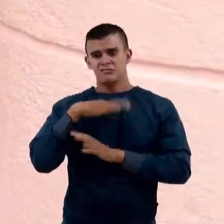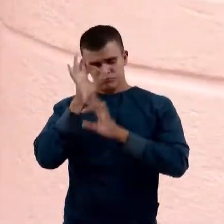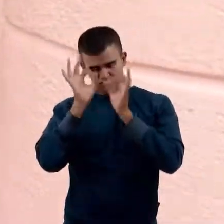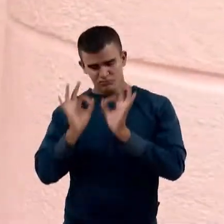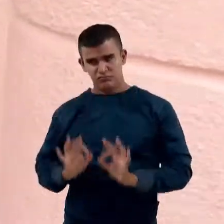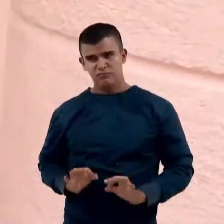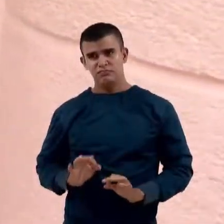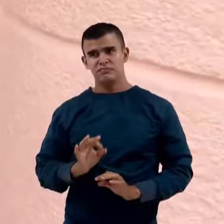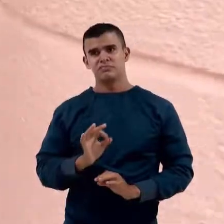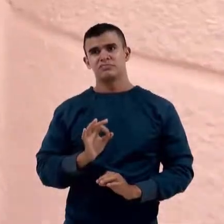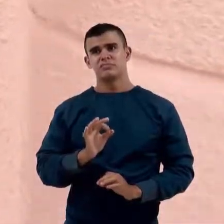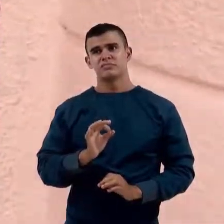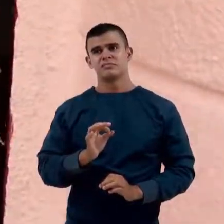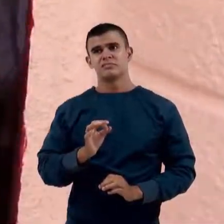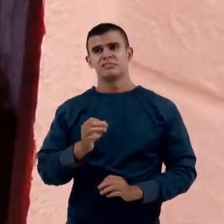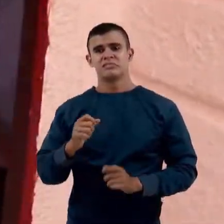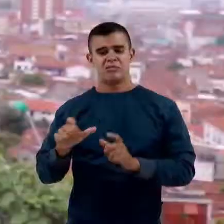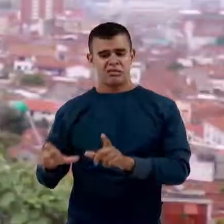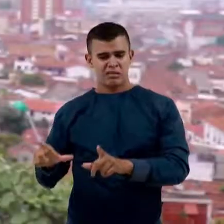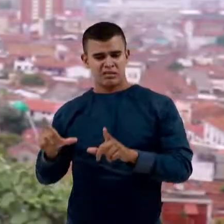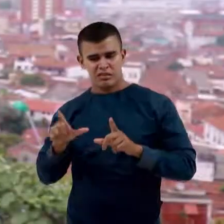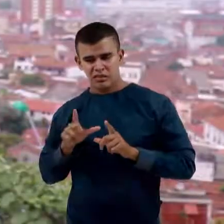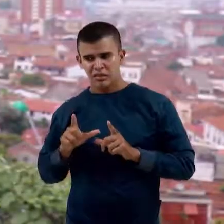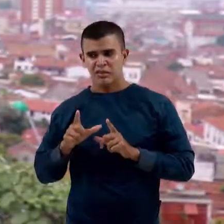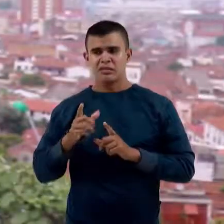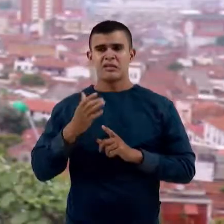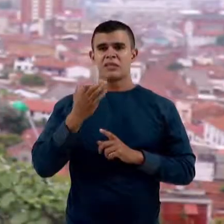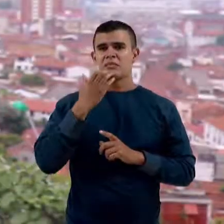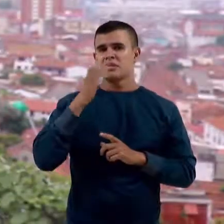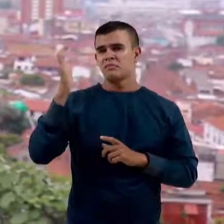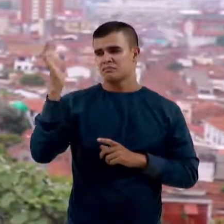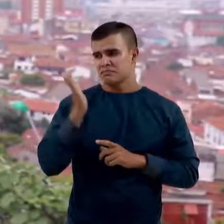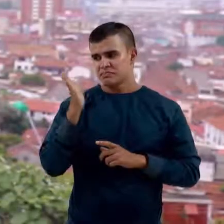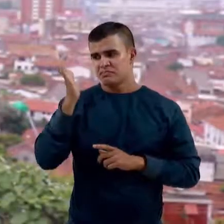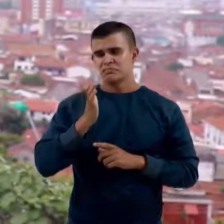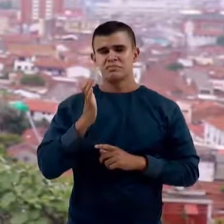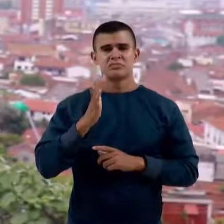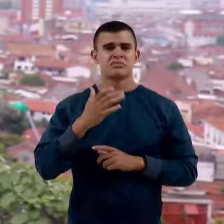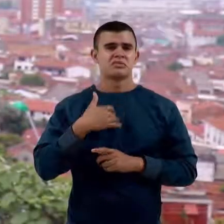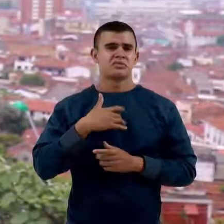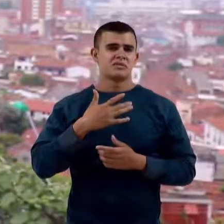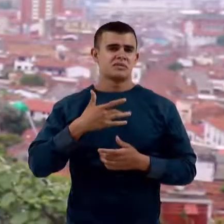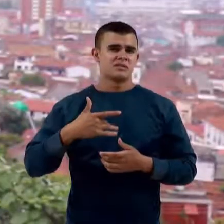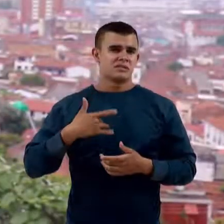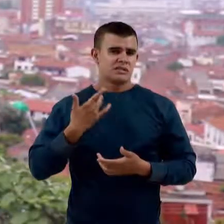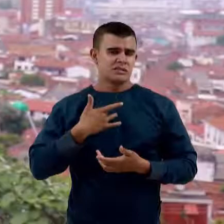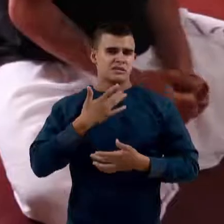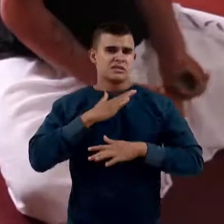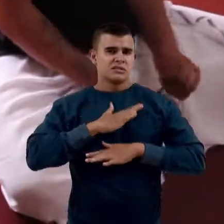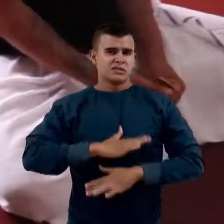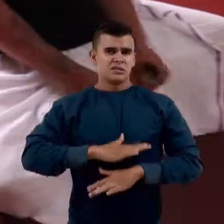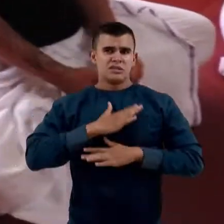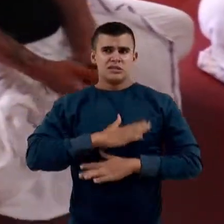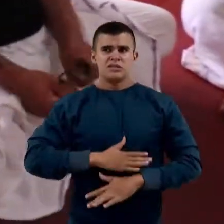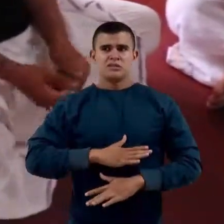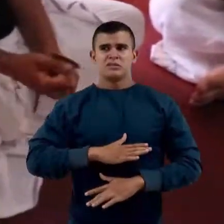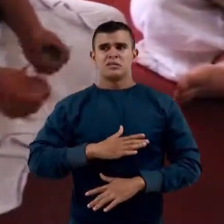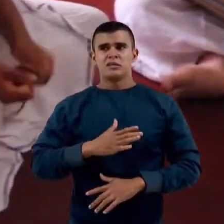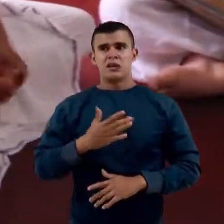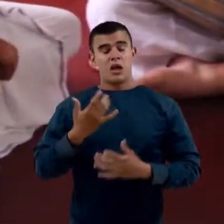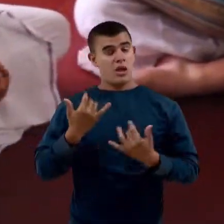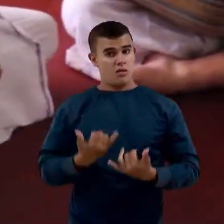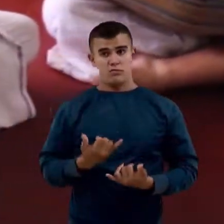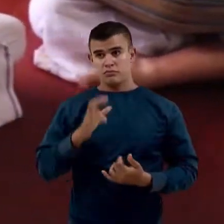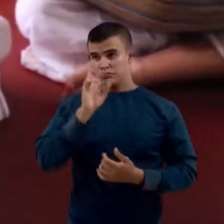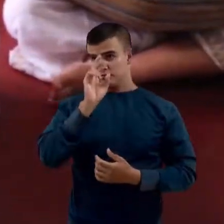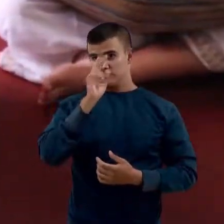deudas, envejecer, tener un título, ¿no es cierto? Tener una pensión, vivir tranquilo, porque mi cabeza solamente estaba